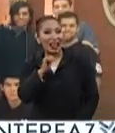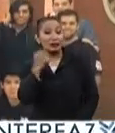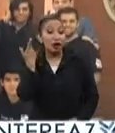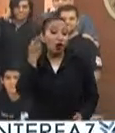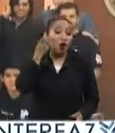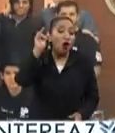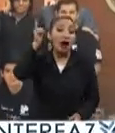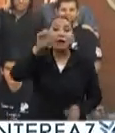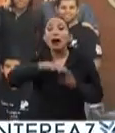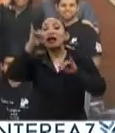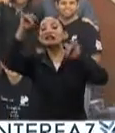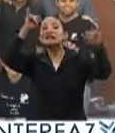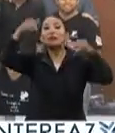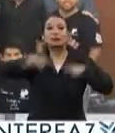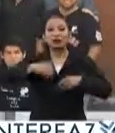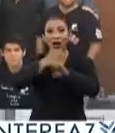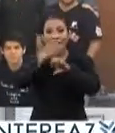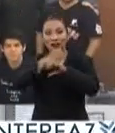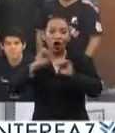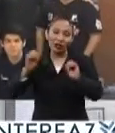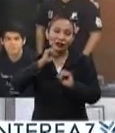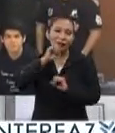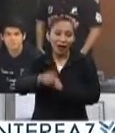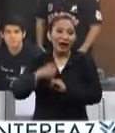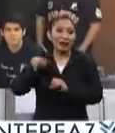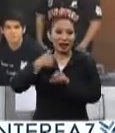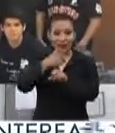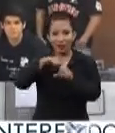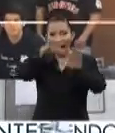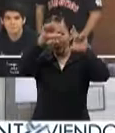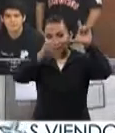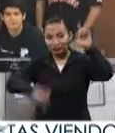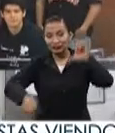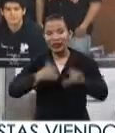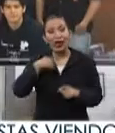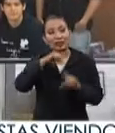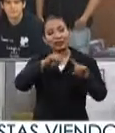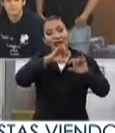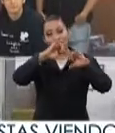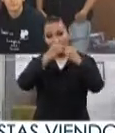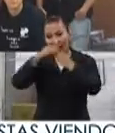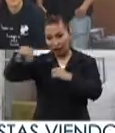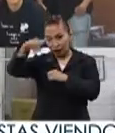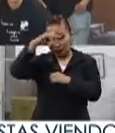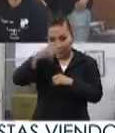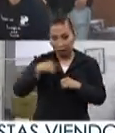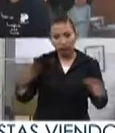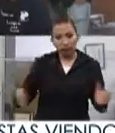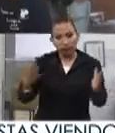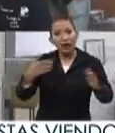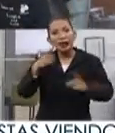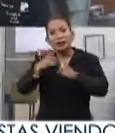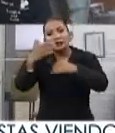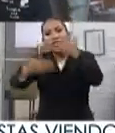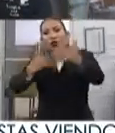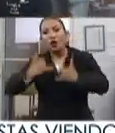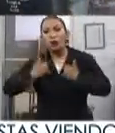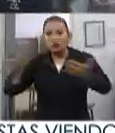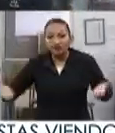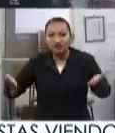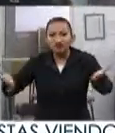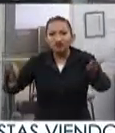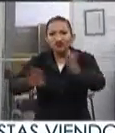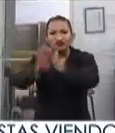llegar a más personas a nivel estatal e incluso nacional. Principales organizaciones aquí en México que impulsen y desarrollen el talento en